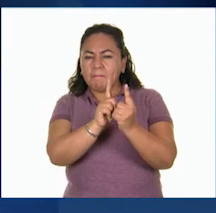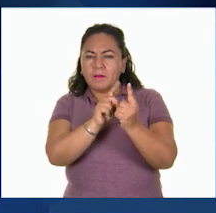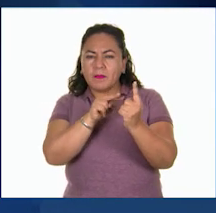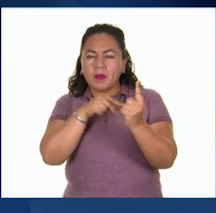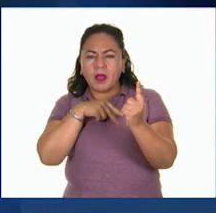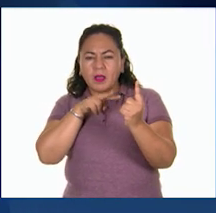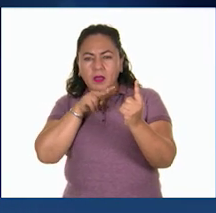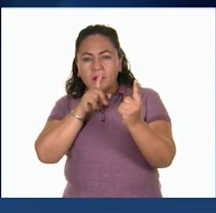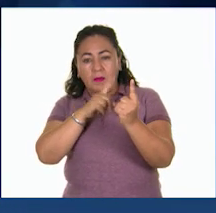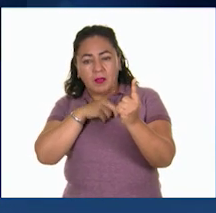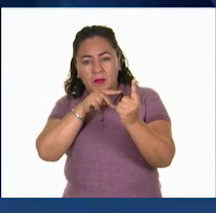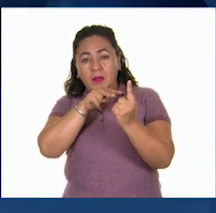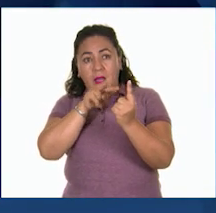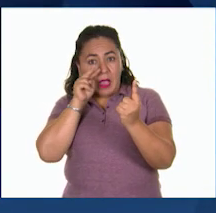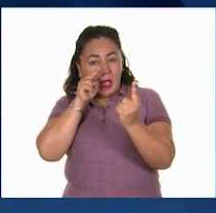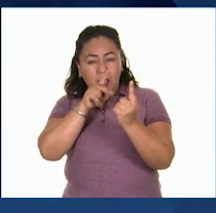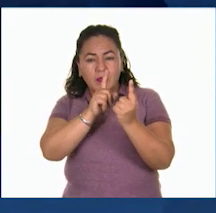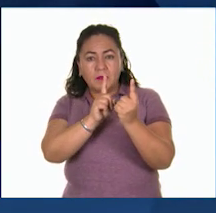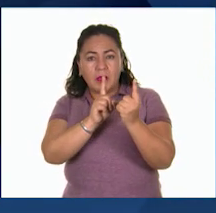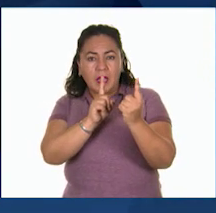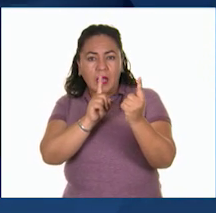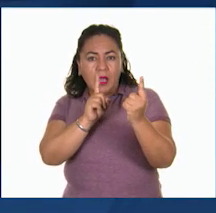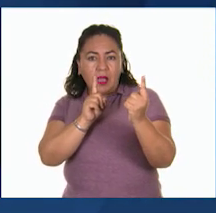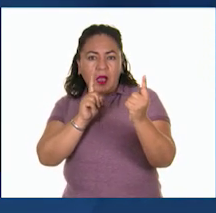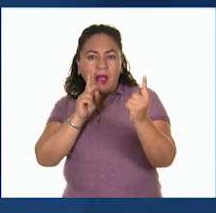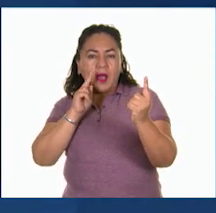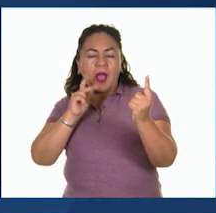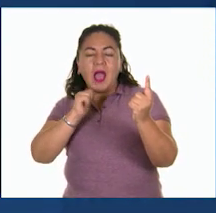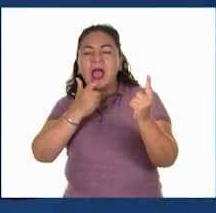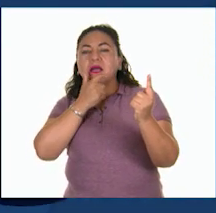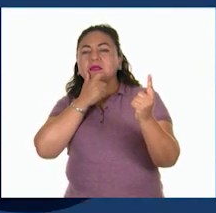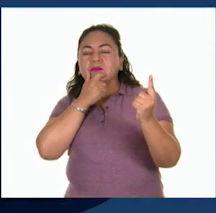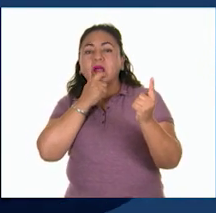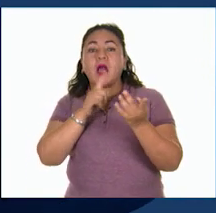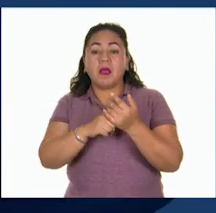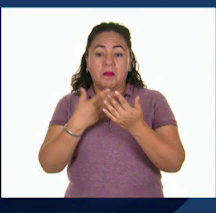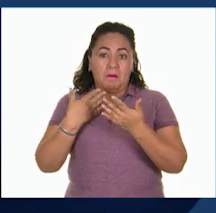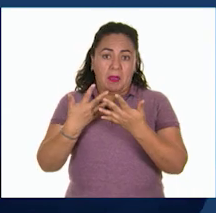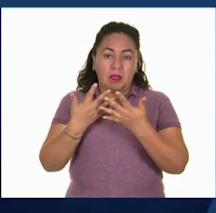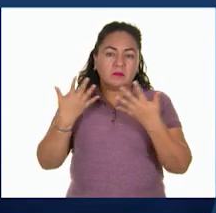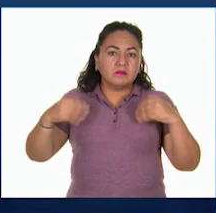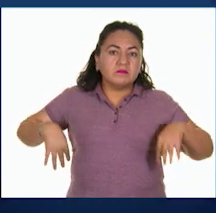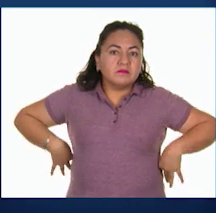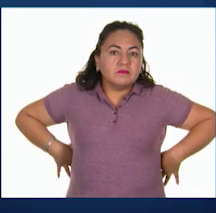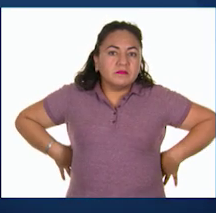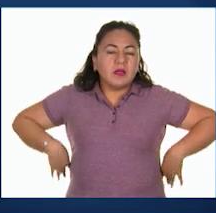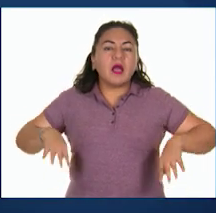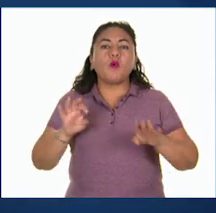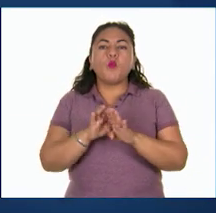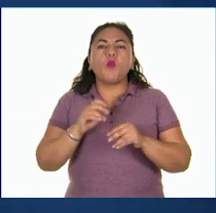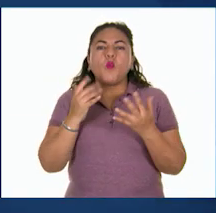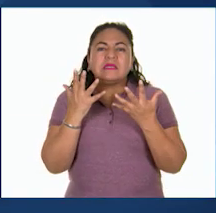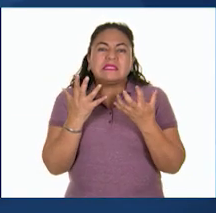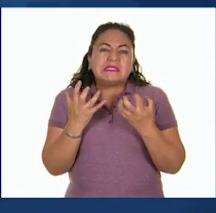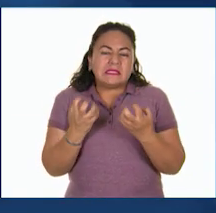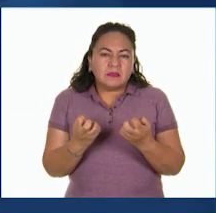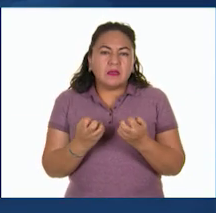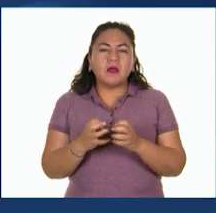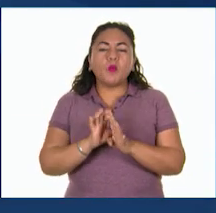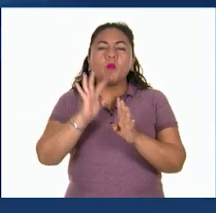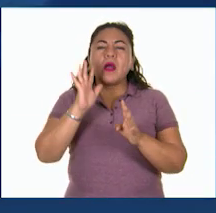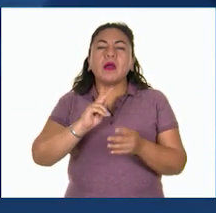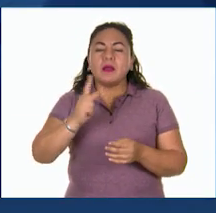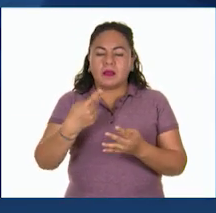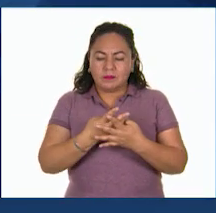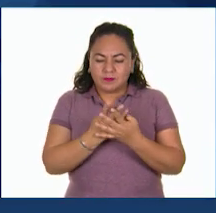está hueco, está relleno de aire. Atrás lo sostienen unas manos secas. 8, como una figura de barajas cuando se empieza a